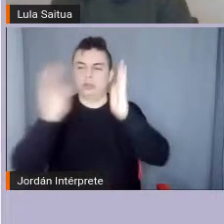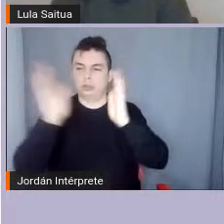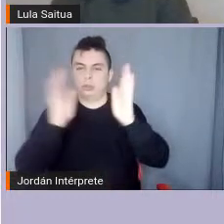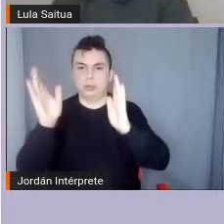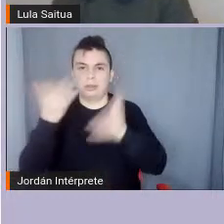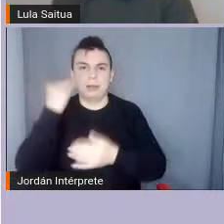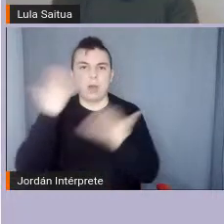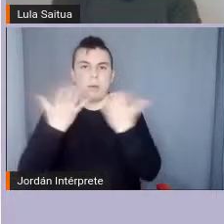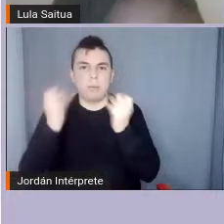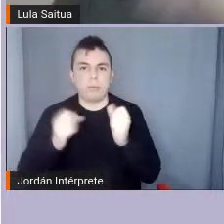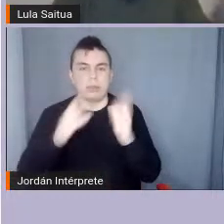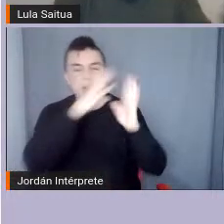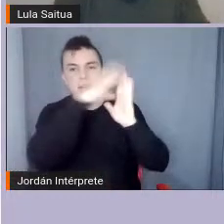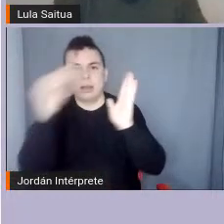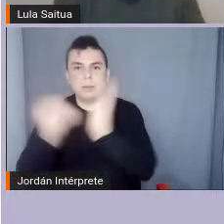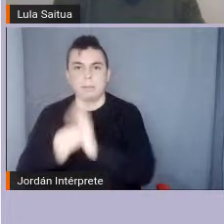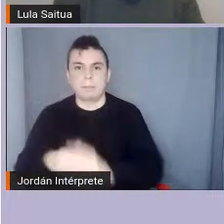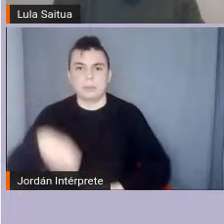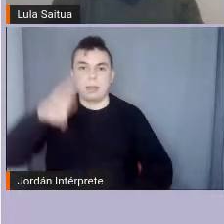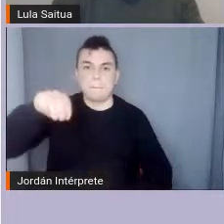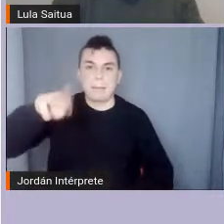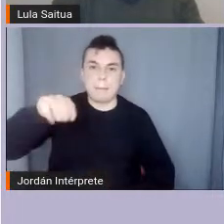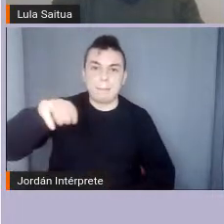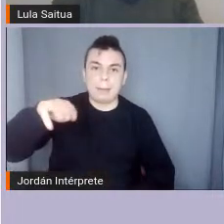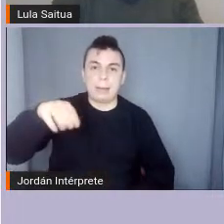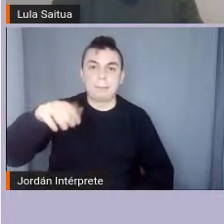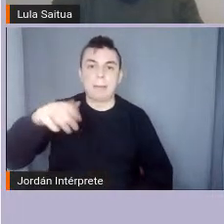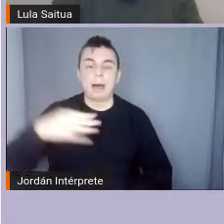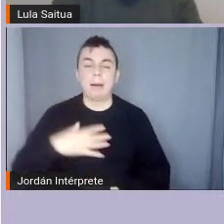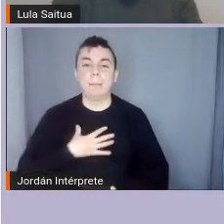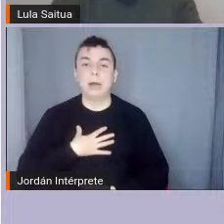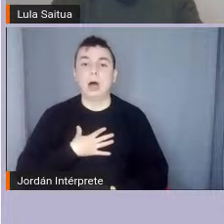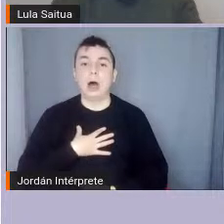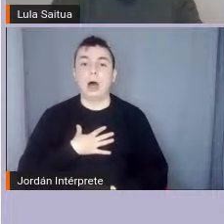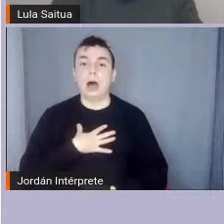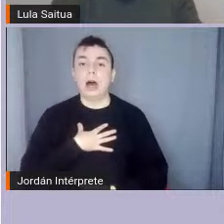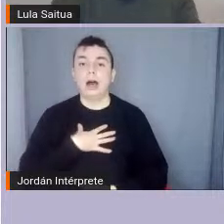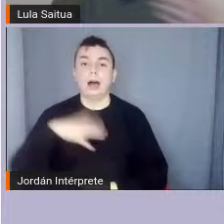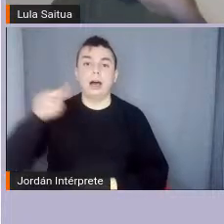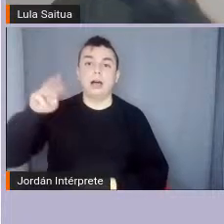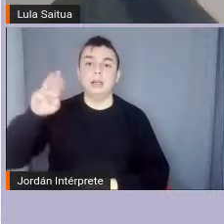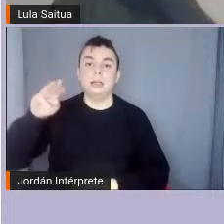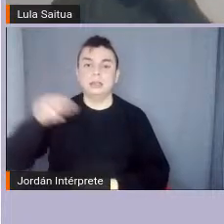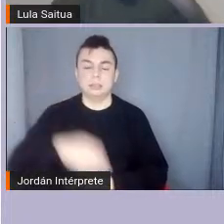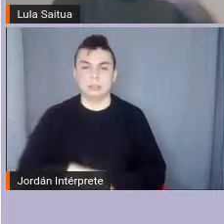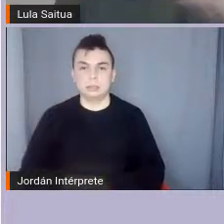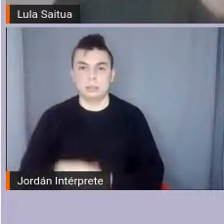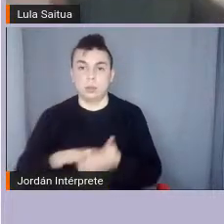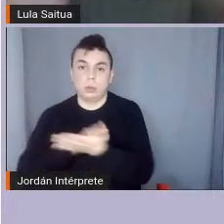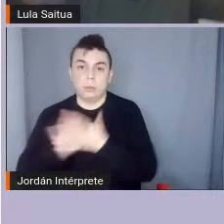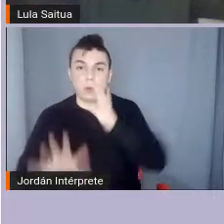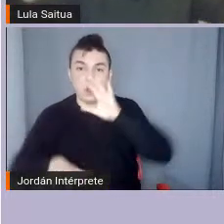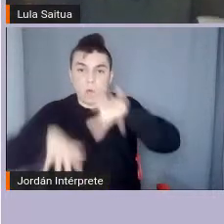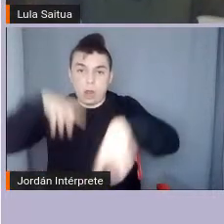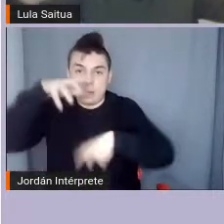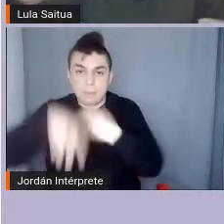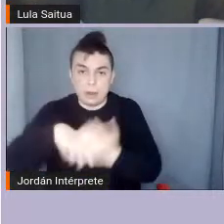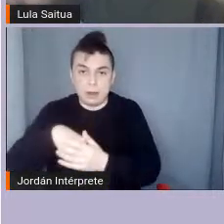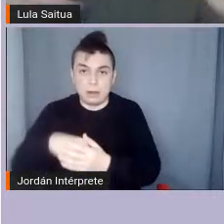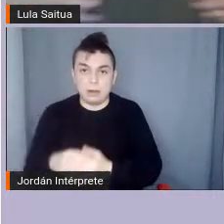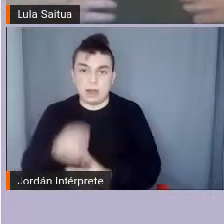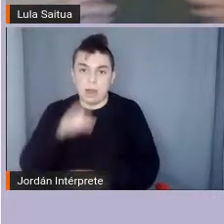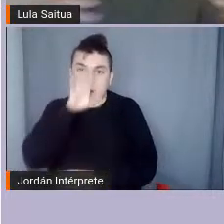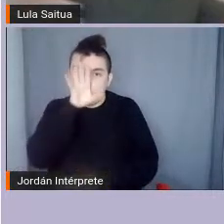sin problemas. Mamá, mamá, mamá, mamá, mamá. Los sonidos de animales.